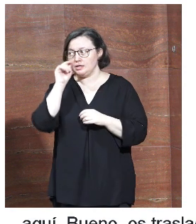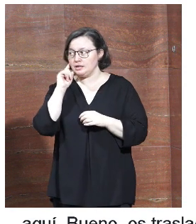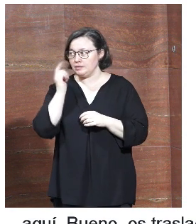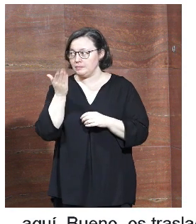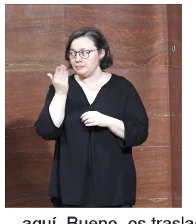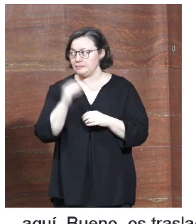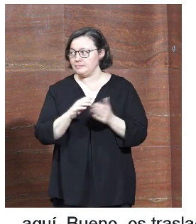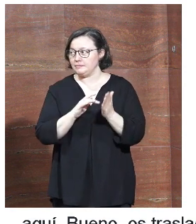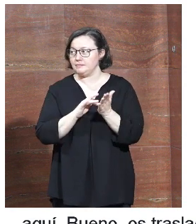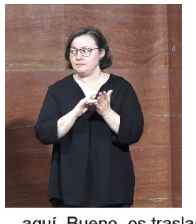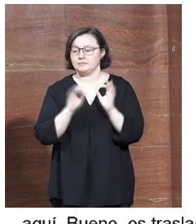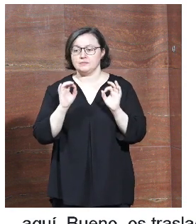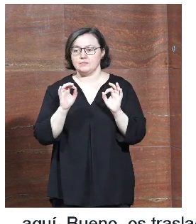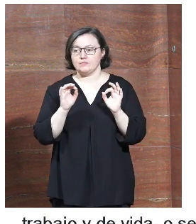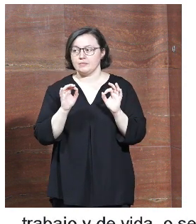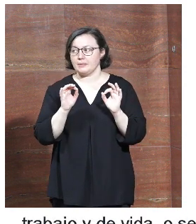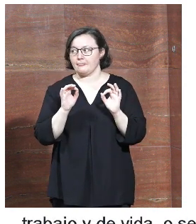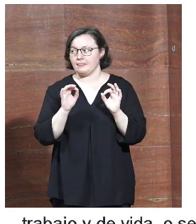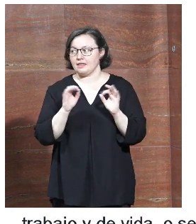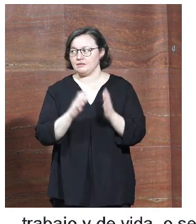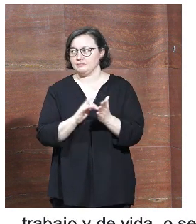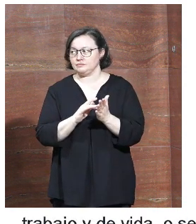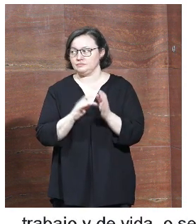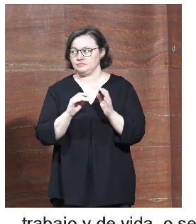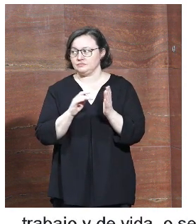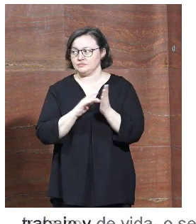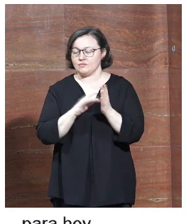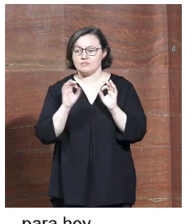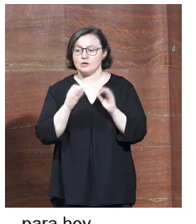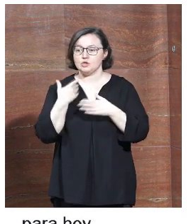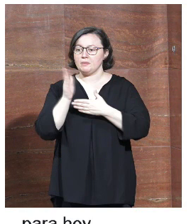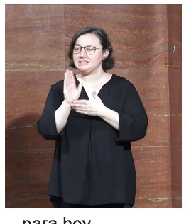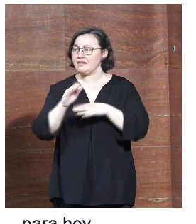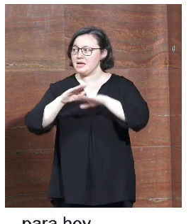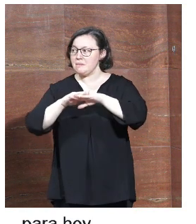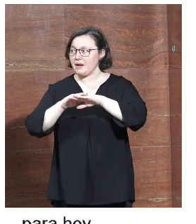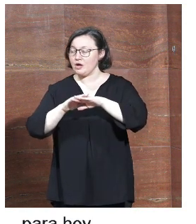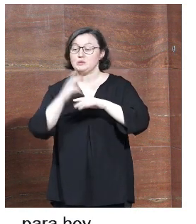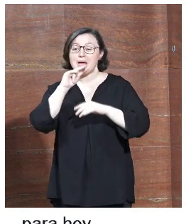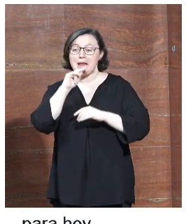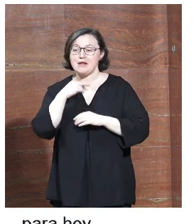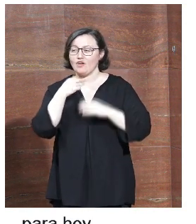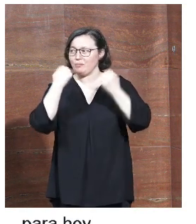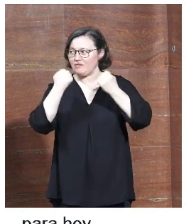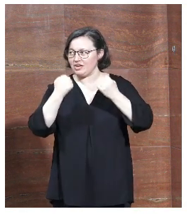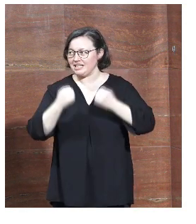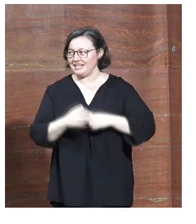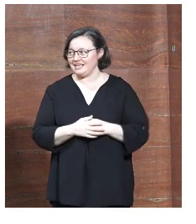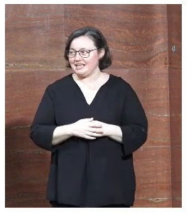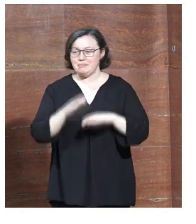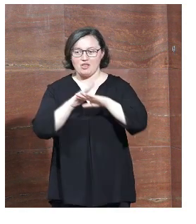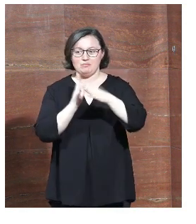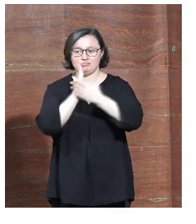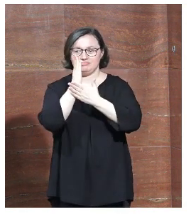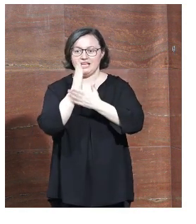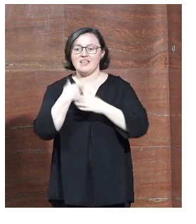ya había preparado para hoy. Os comparto una presentación. Patxi, perdona, ¿puedes hablar un poquito más alta? Perdona que te interrumpa,